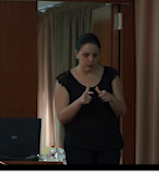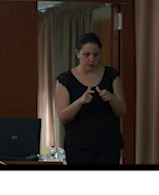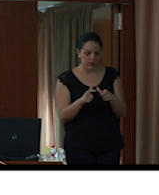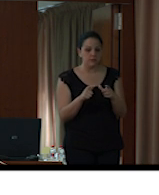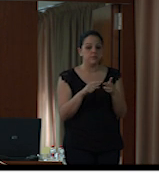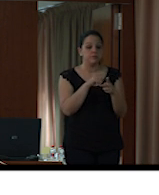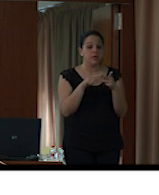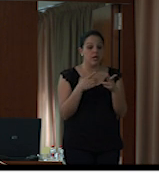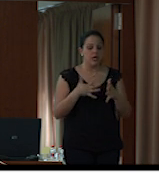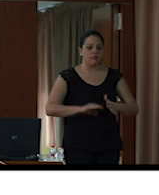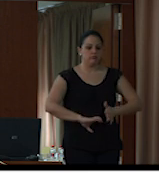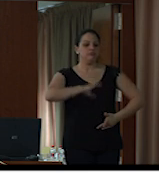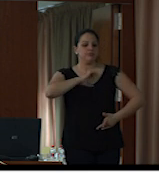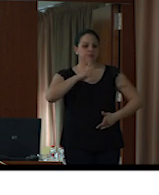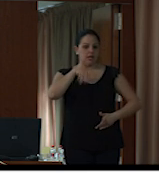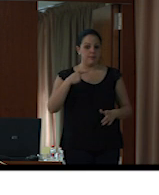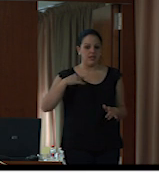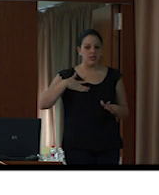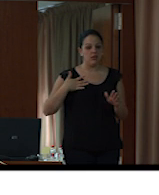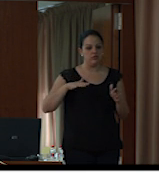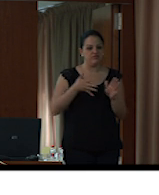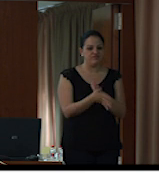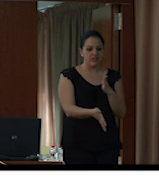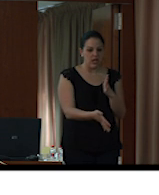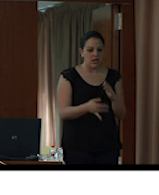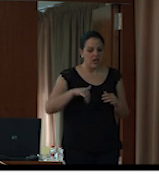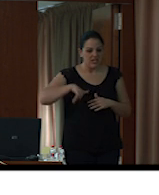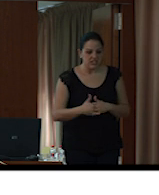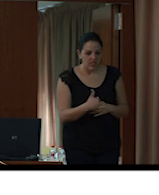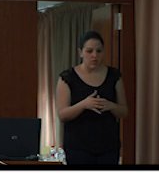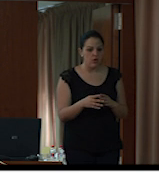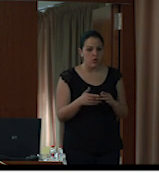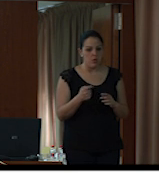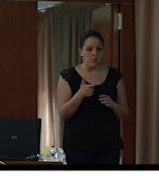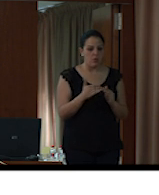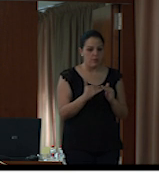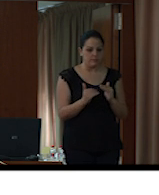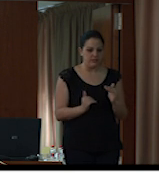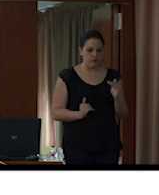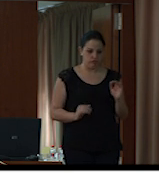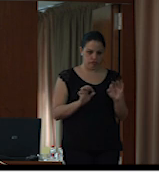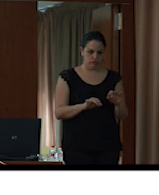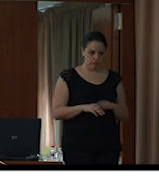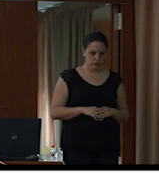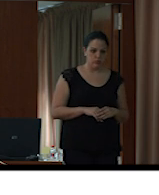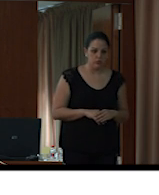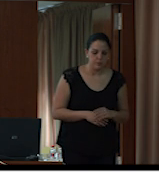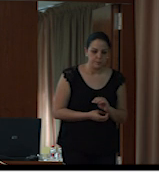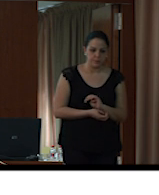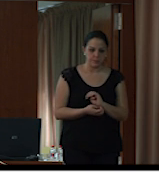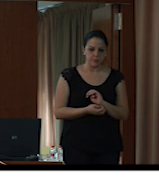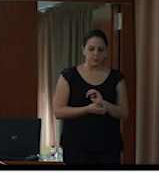utiliza para la mejora de la fatiga que tenéis. En el año 2010, está ahí, se hizo un documento de consenso